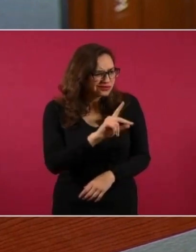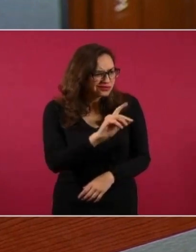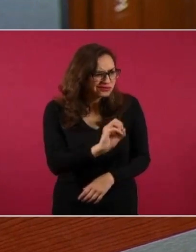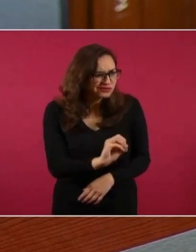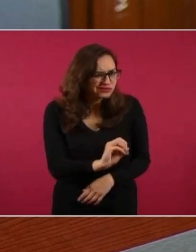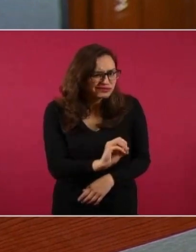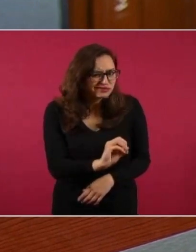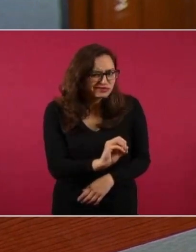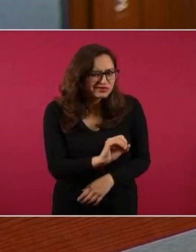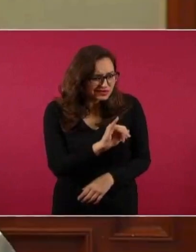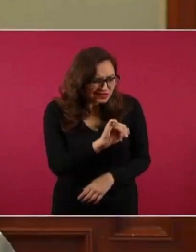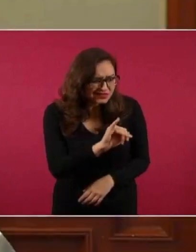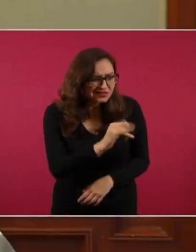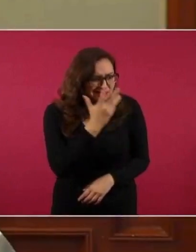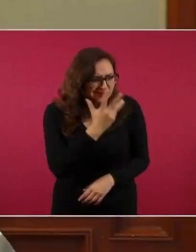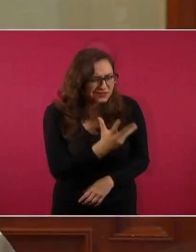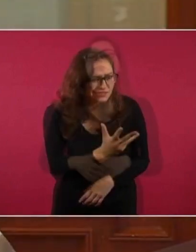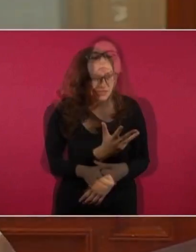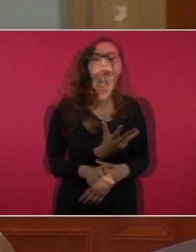¿Sí?